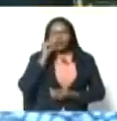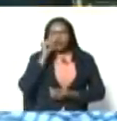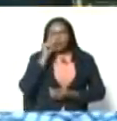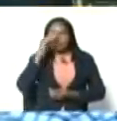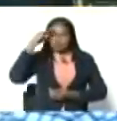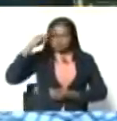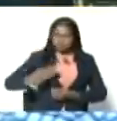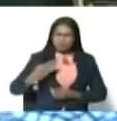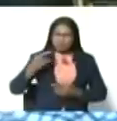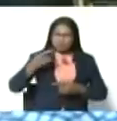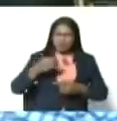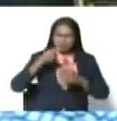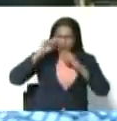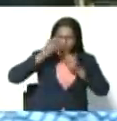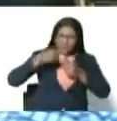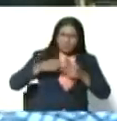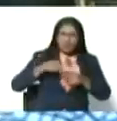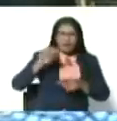Amaro.